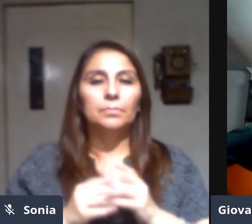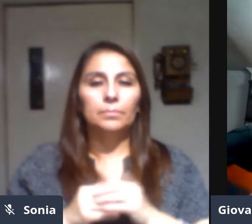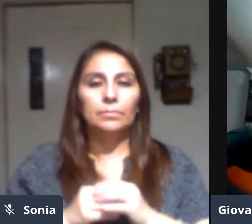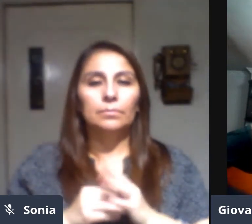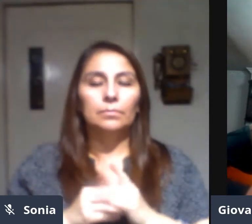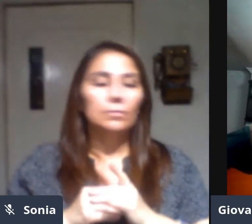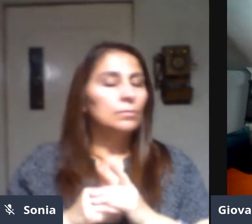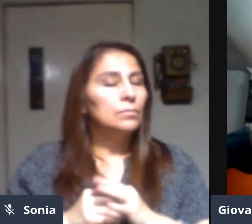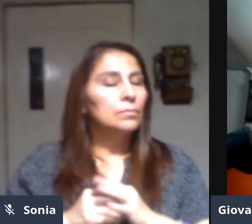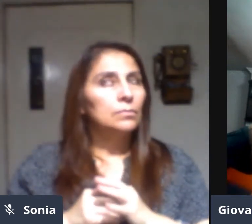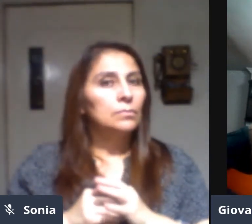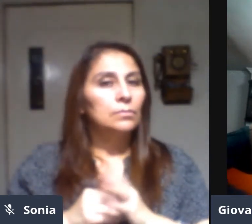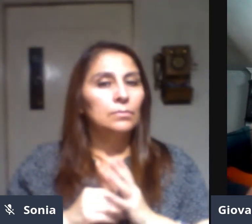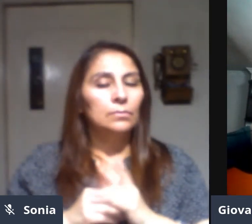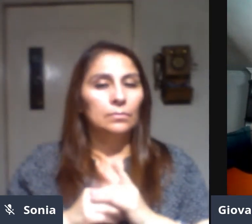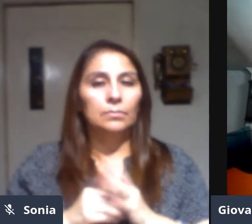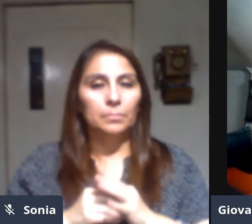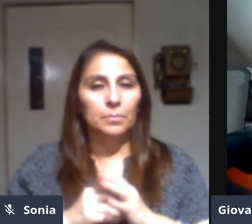no no